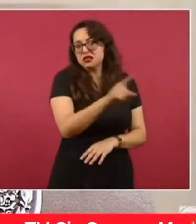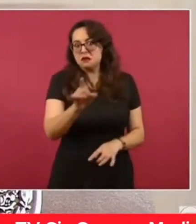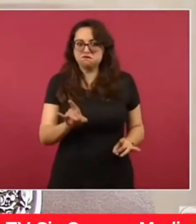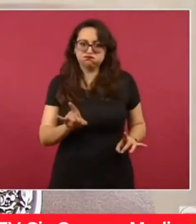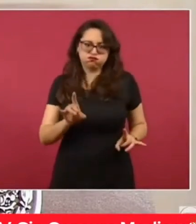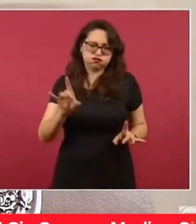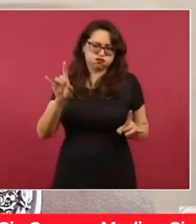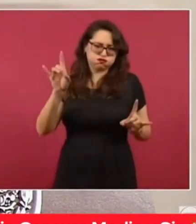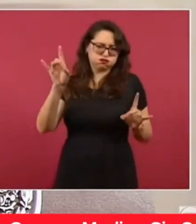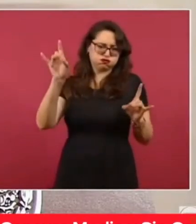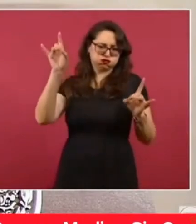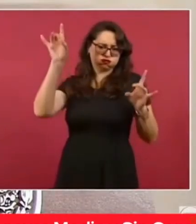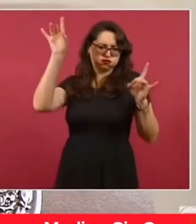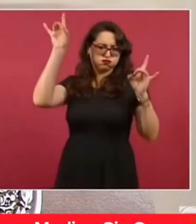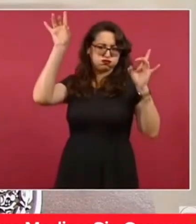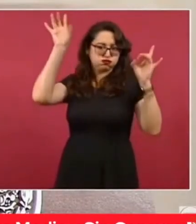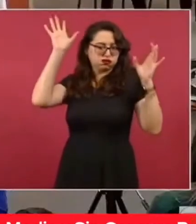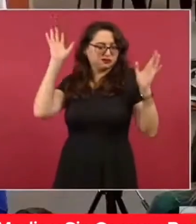denuncias